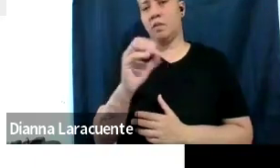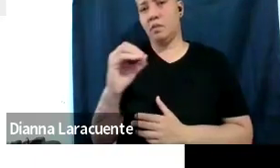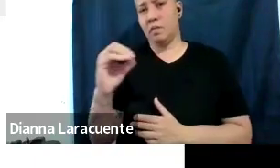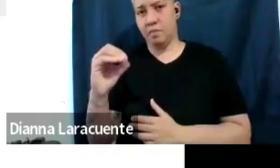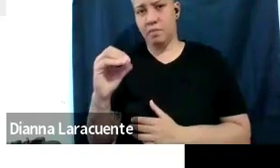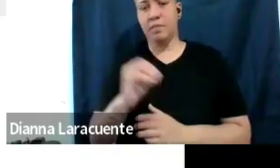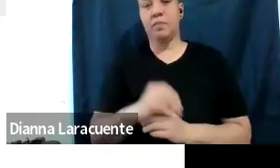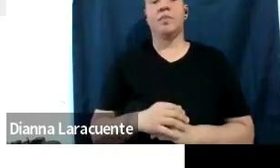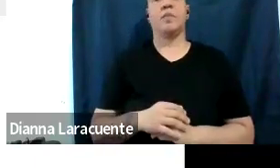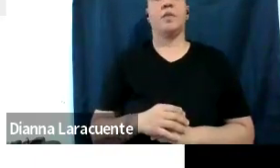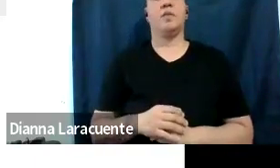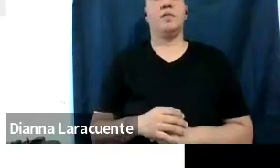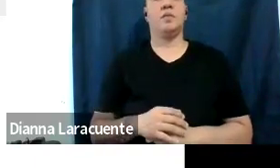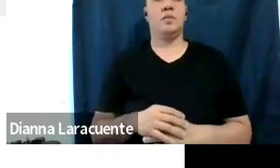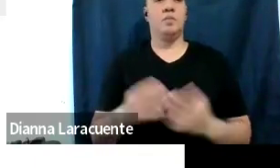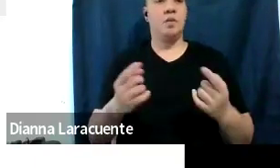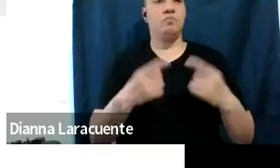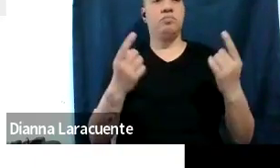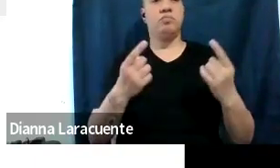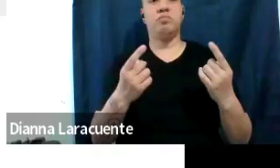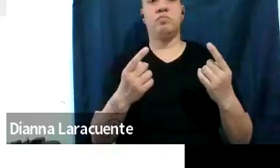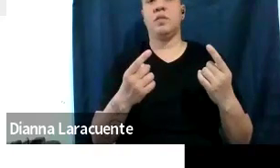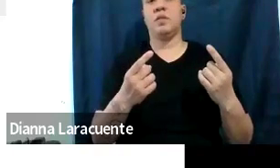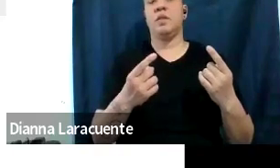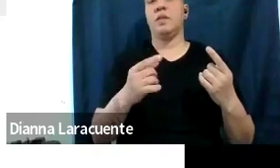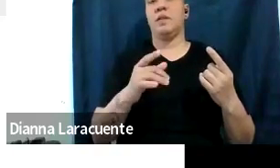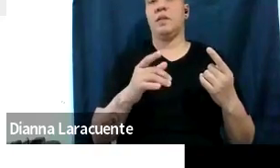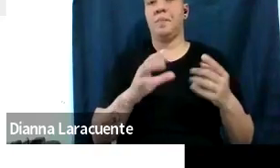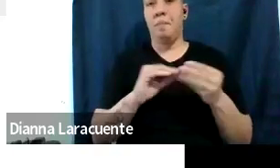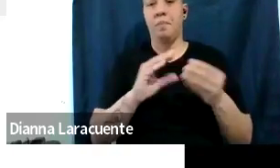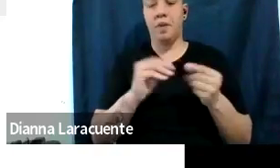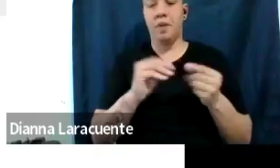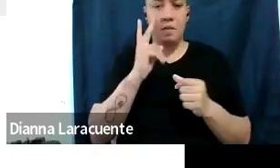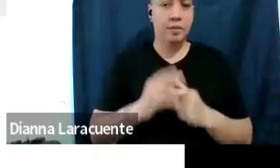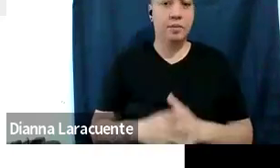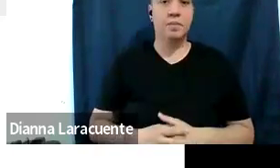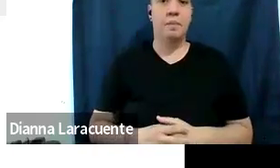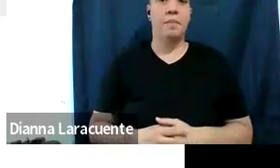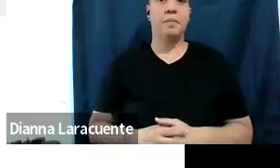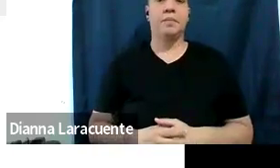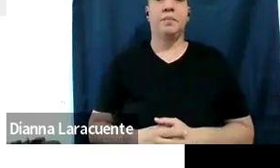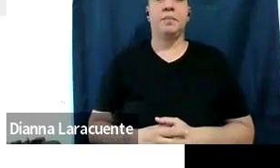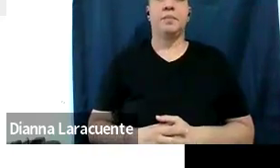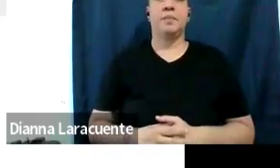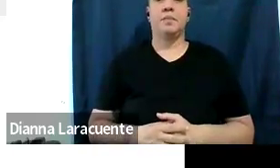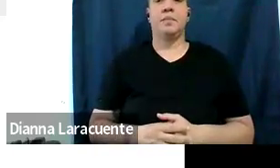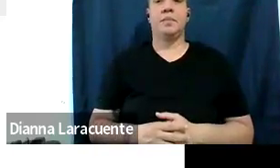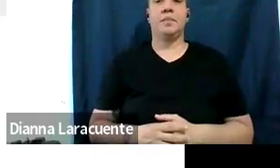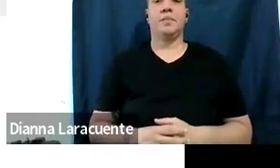denuncia al nefasto Bill Hollander y sus consecuencias. Y ya verá qué es lo que dice